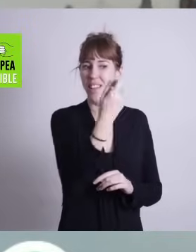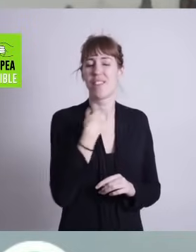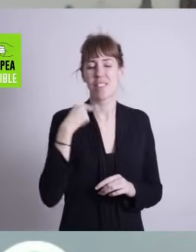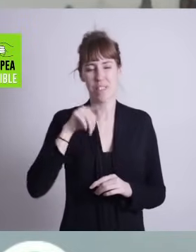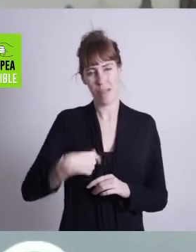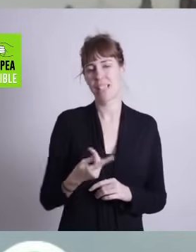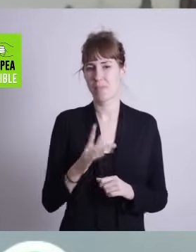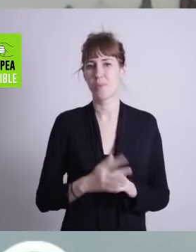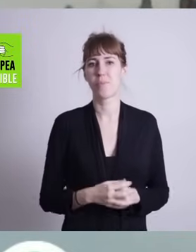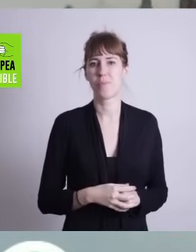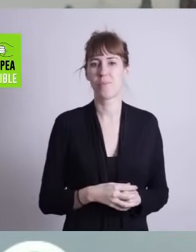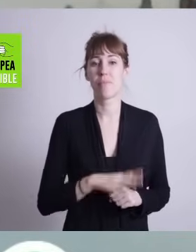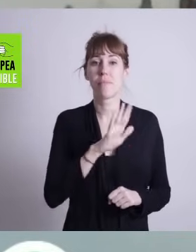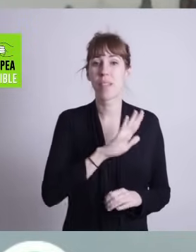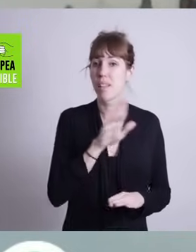pero al final